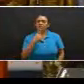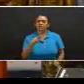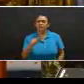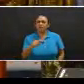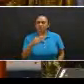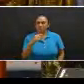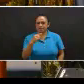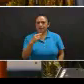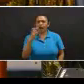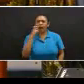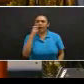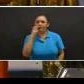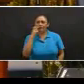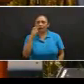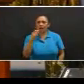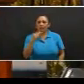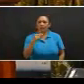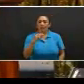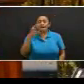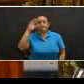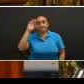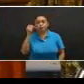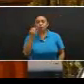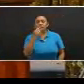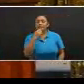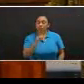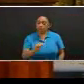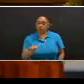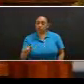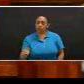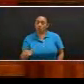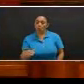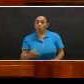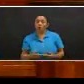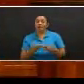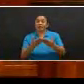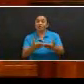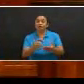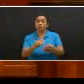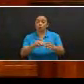hijo, porque el niño le llevó un costal partido a la mitad.